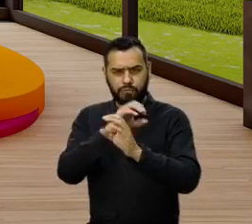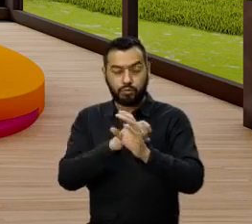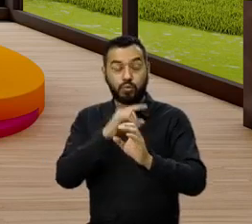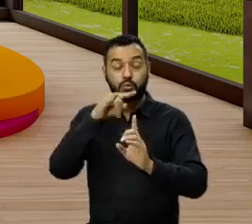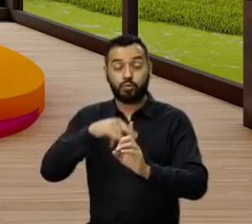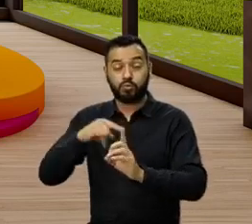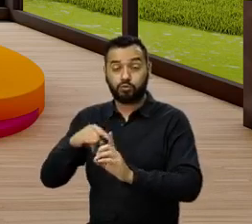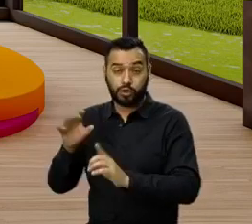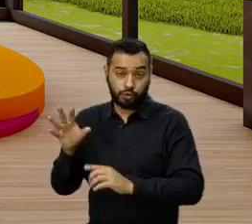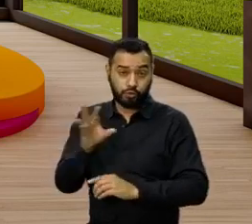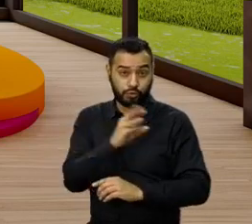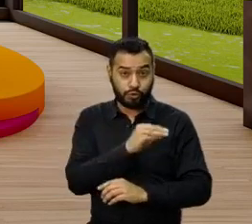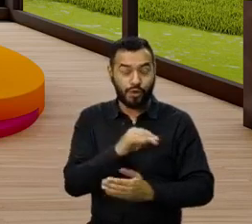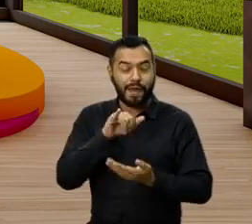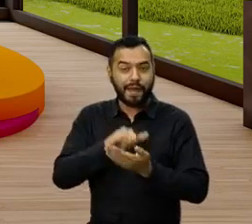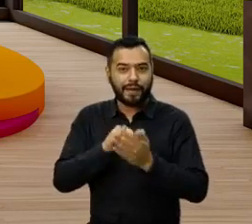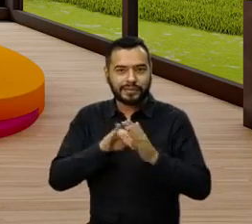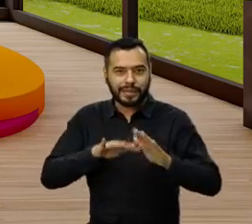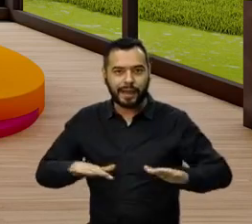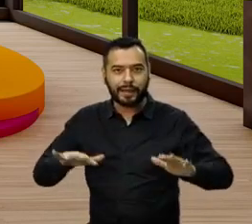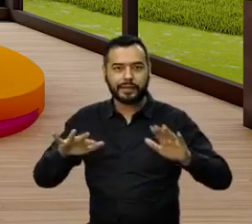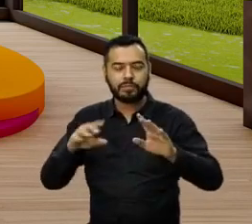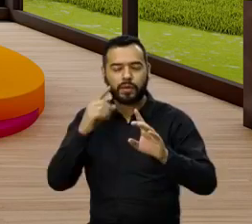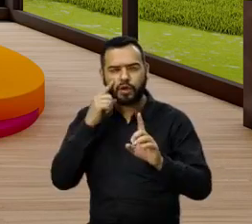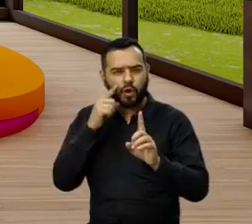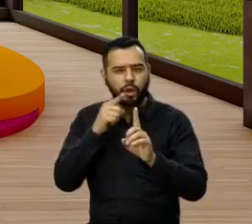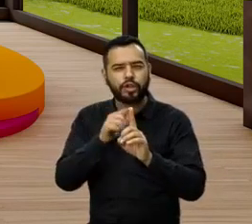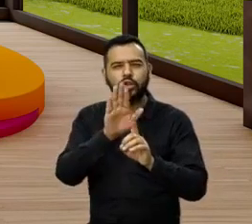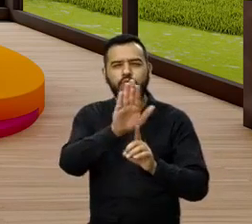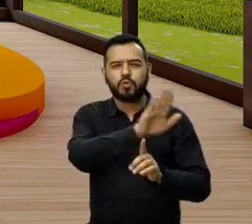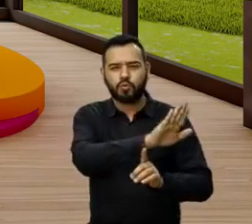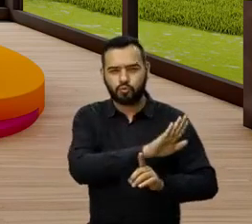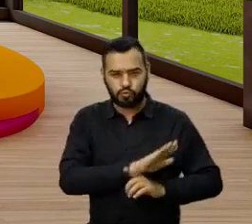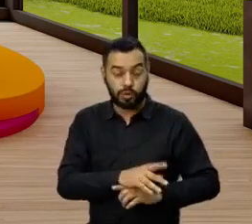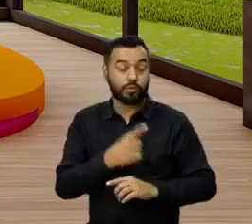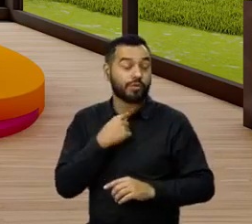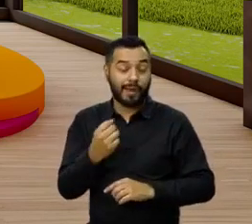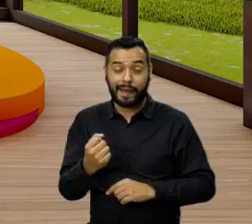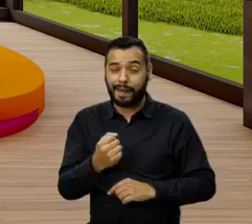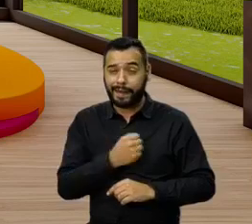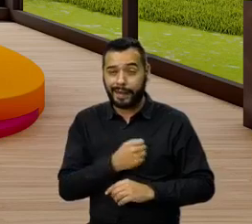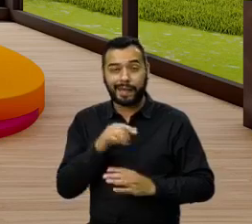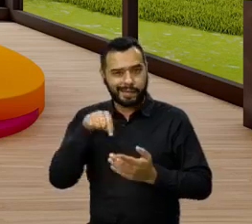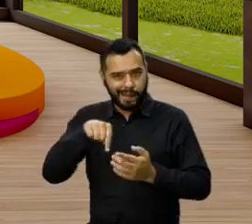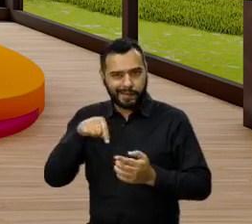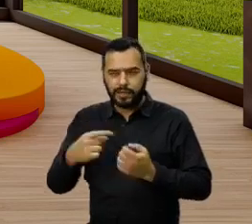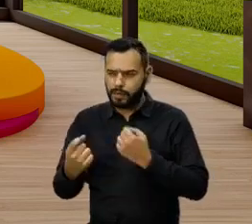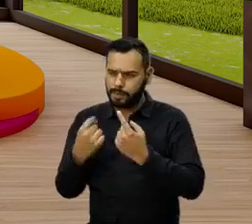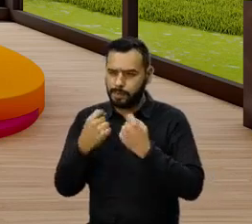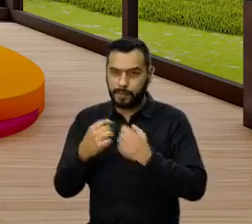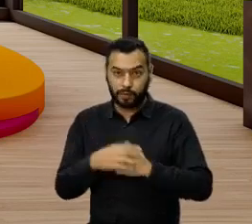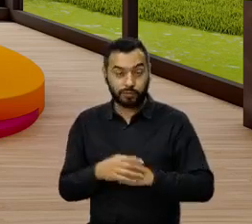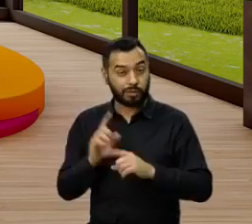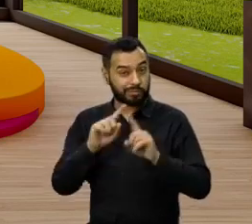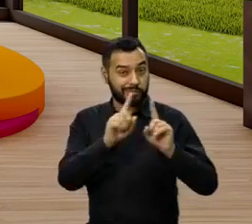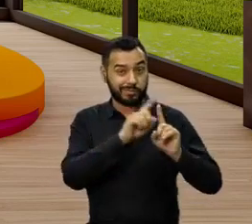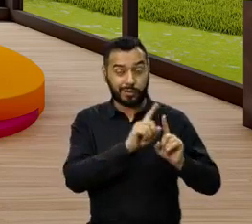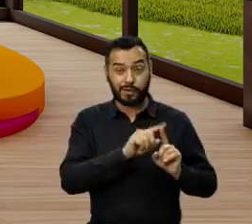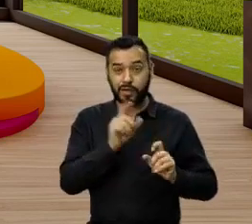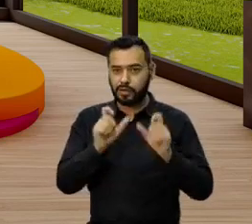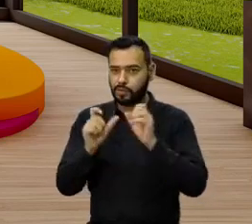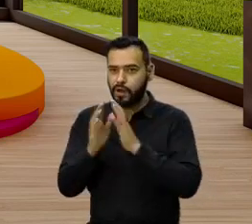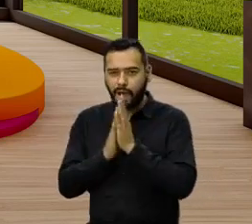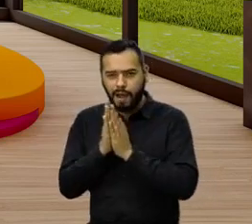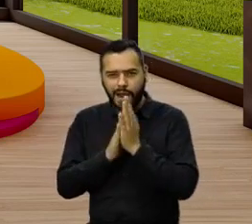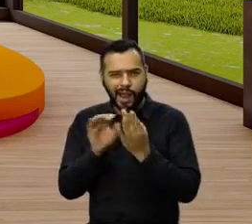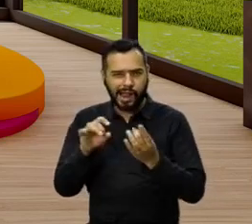usuarios y de hecho este espacio está diseñado para ustedes y por eso nos encanta que estén aquí ya tenemos a varias personas muy